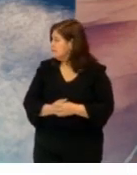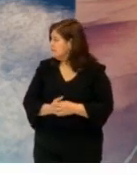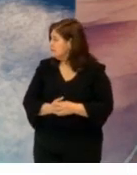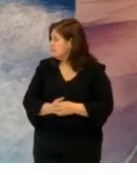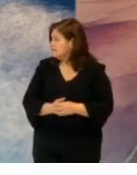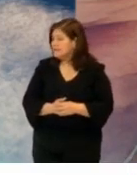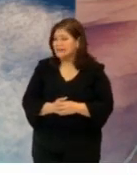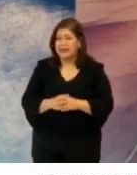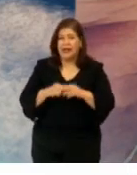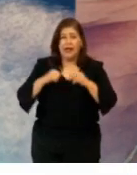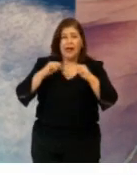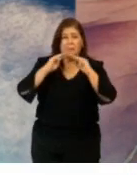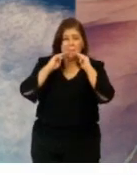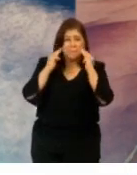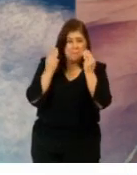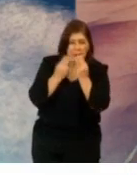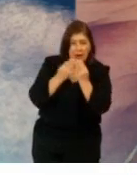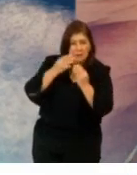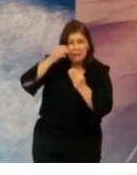el narcotráfico,